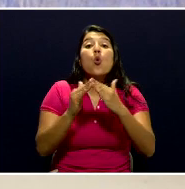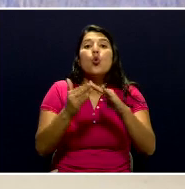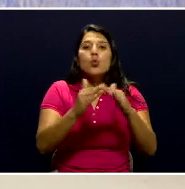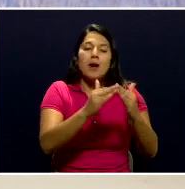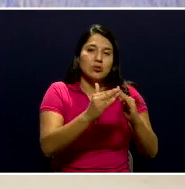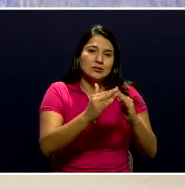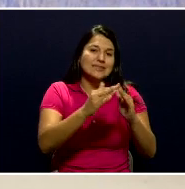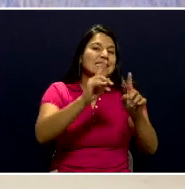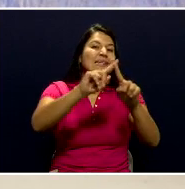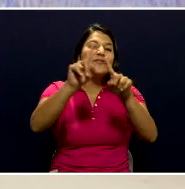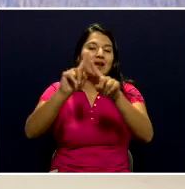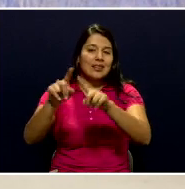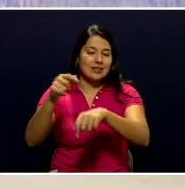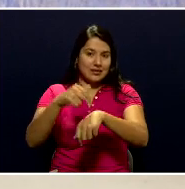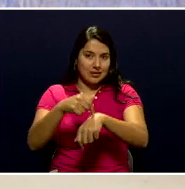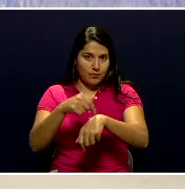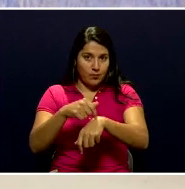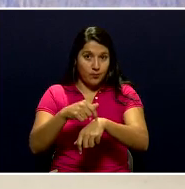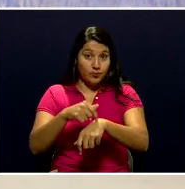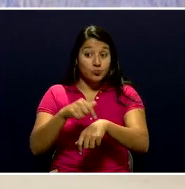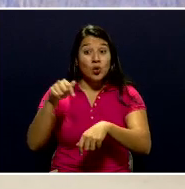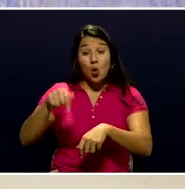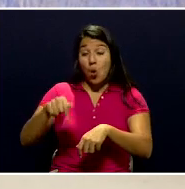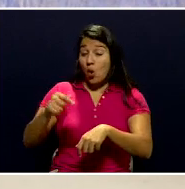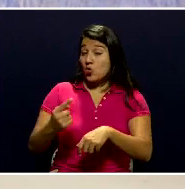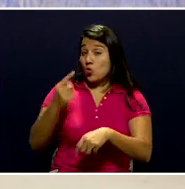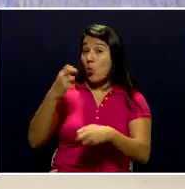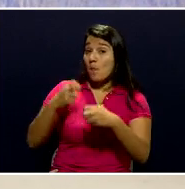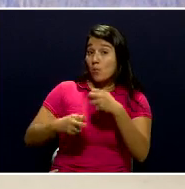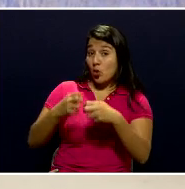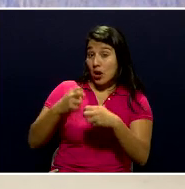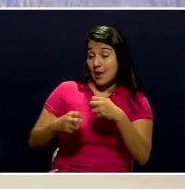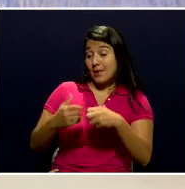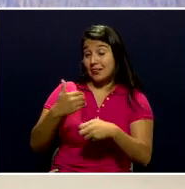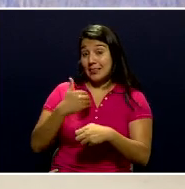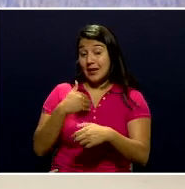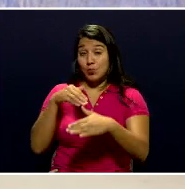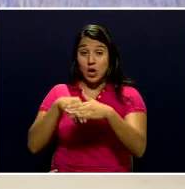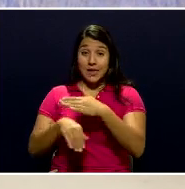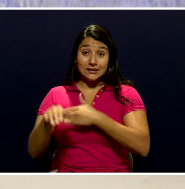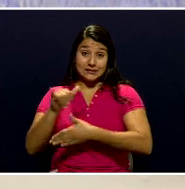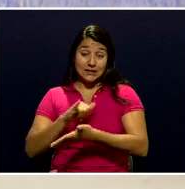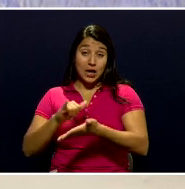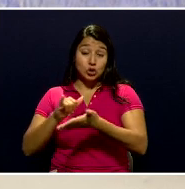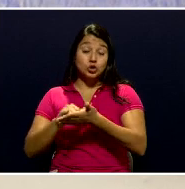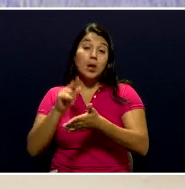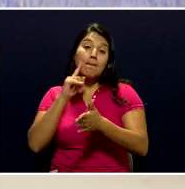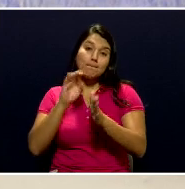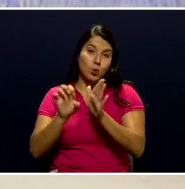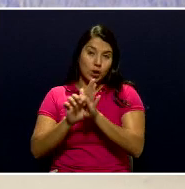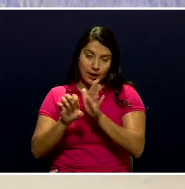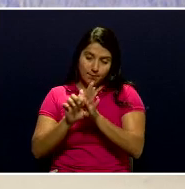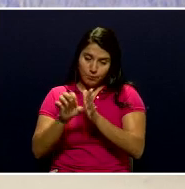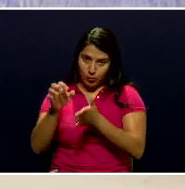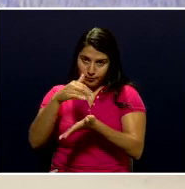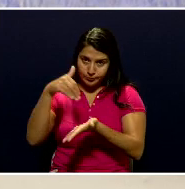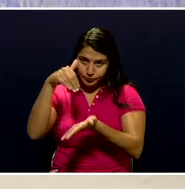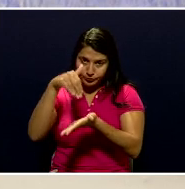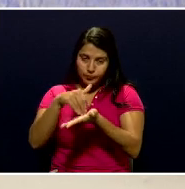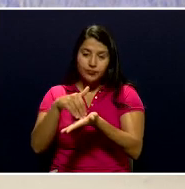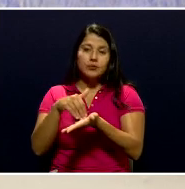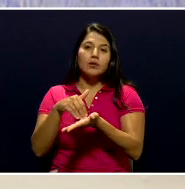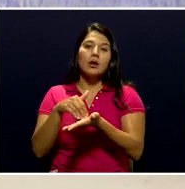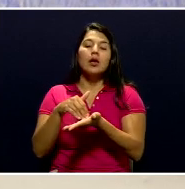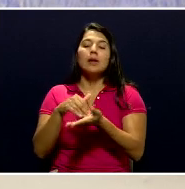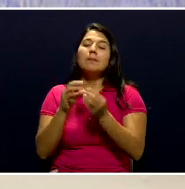distintas épocas. Hoy, uno de los problemas que tenemos en la ciudad de San José, por ejemplo, pero en las ciudades centrales, principalmente